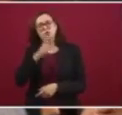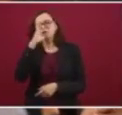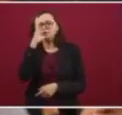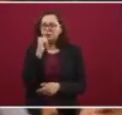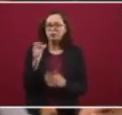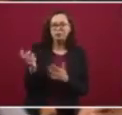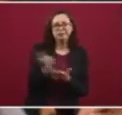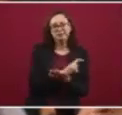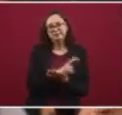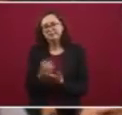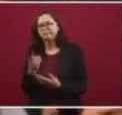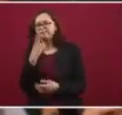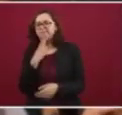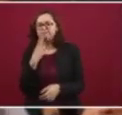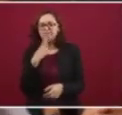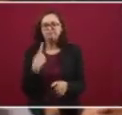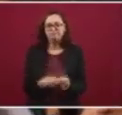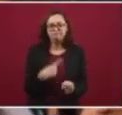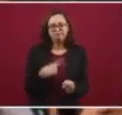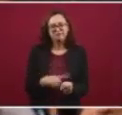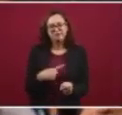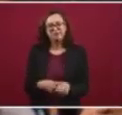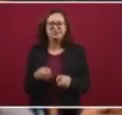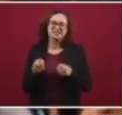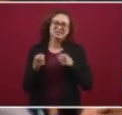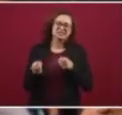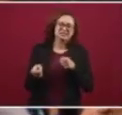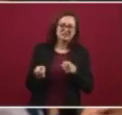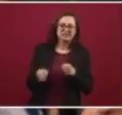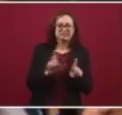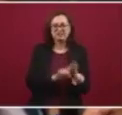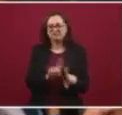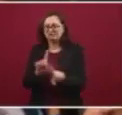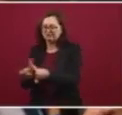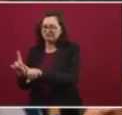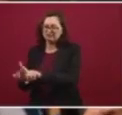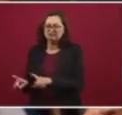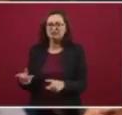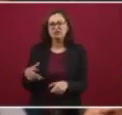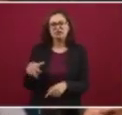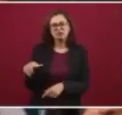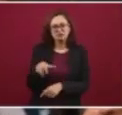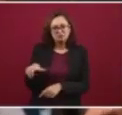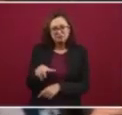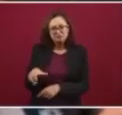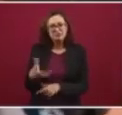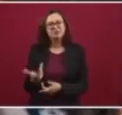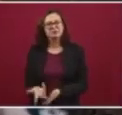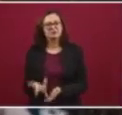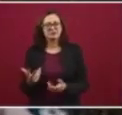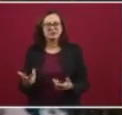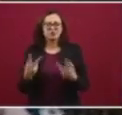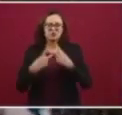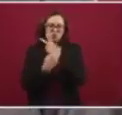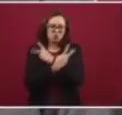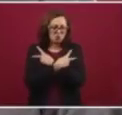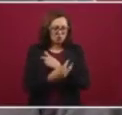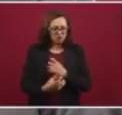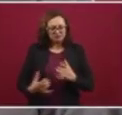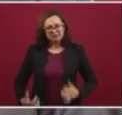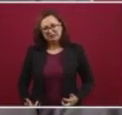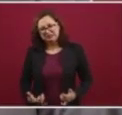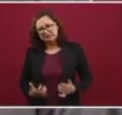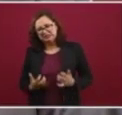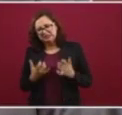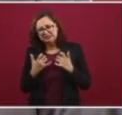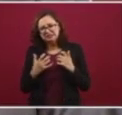neuropatía diabética, epilepsia, epilepsia refractaria, infantil, Parkinson, esclerosis múltiple. Señor